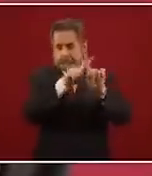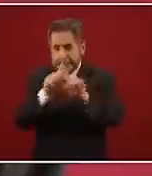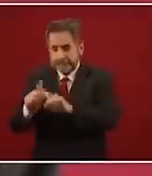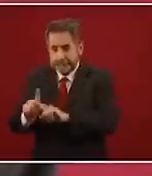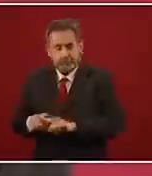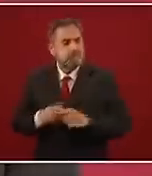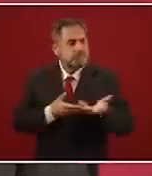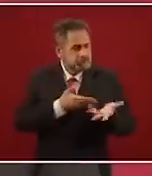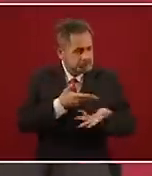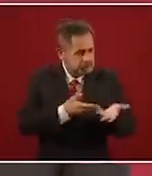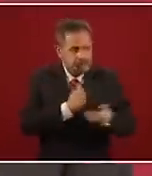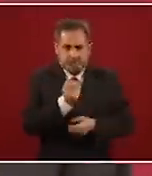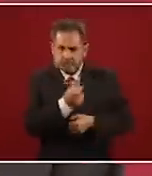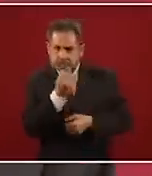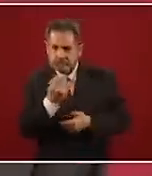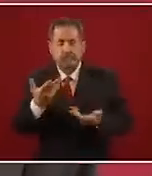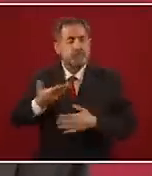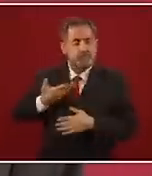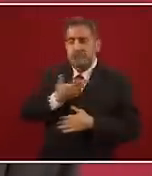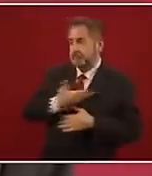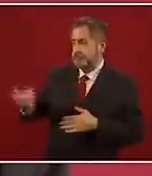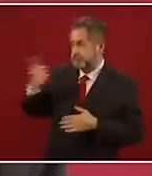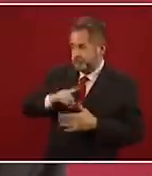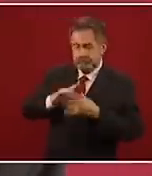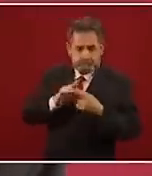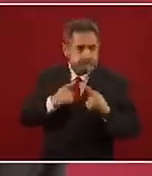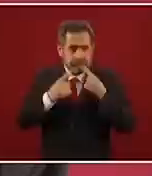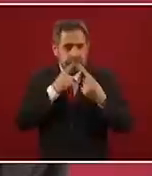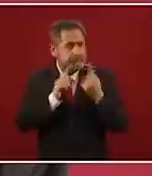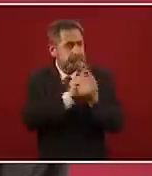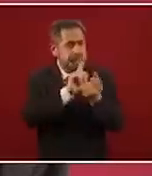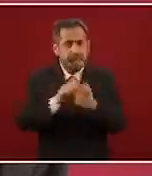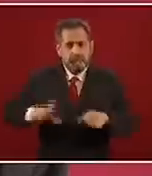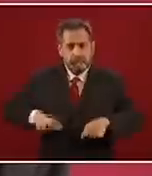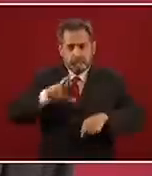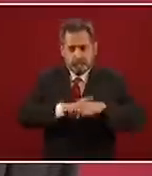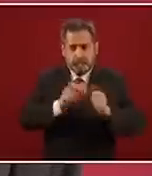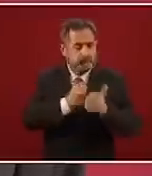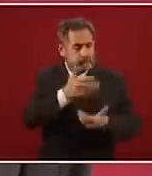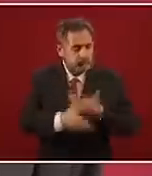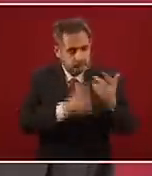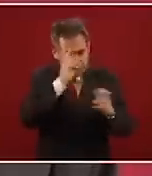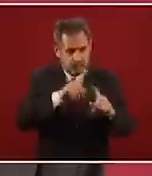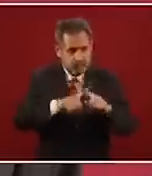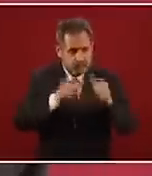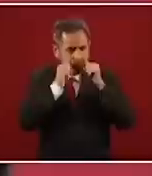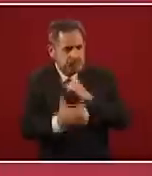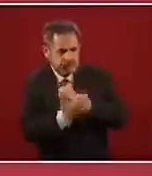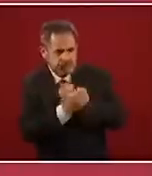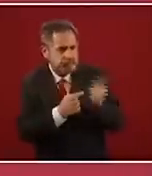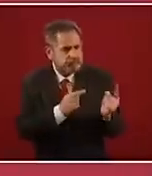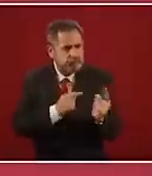tenido disposición por instrucciones del señor presidente para hablar con todos los señores gobernadores, con mucho respeto, atendiendo su